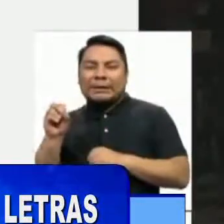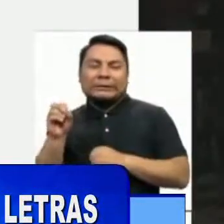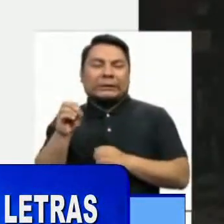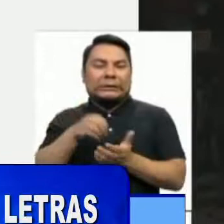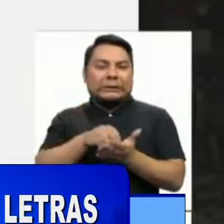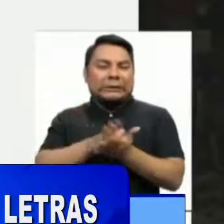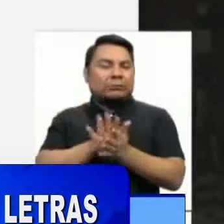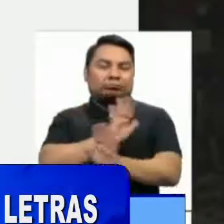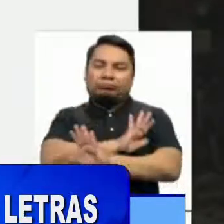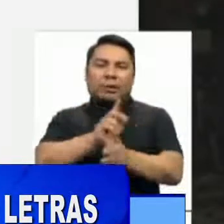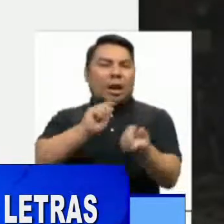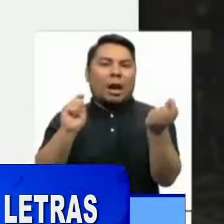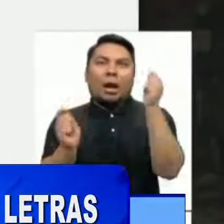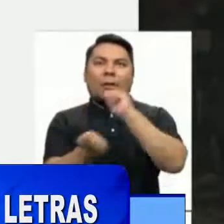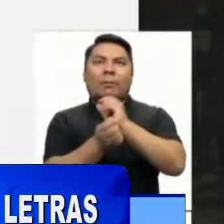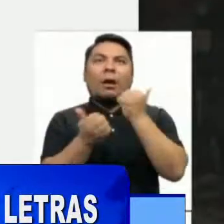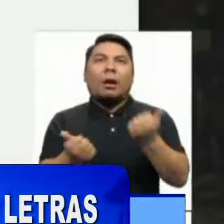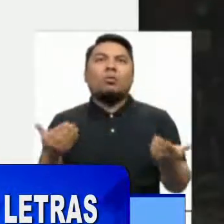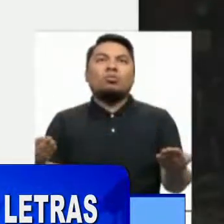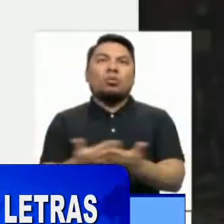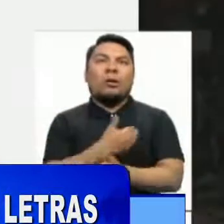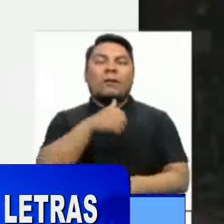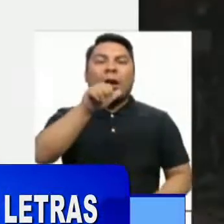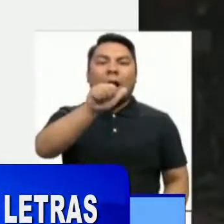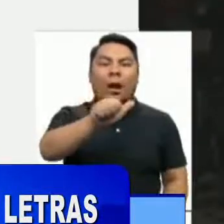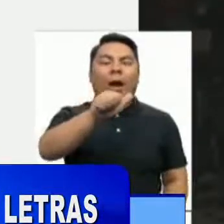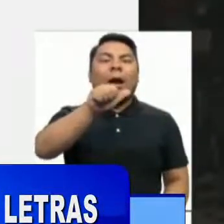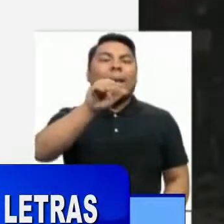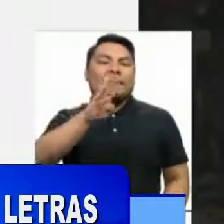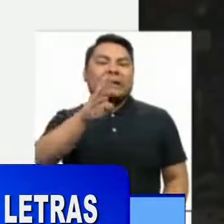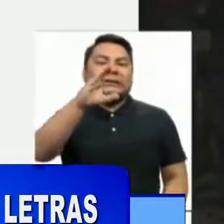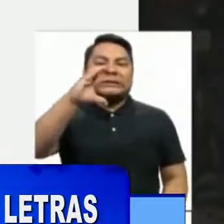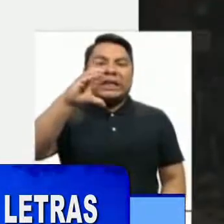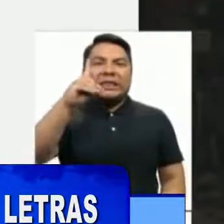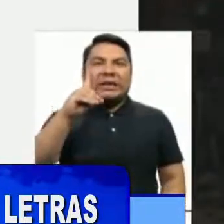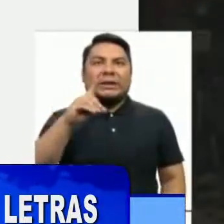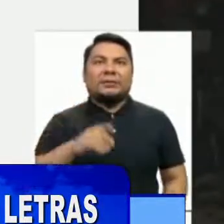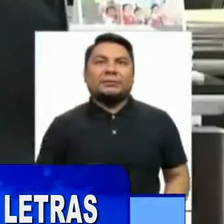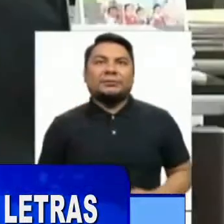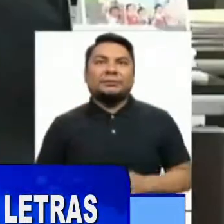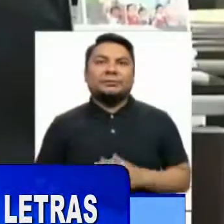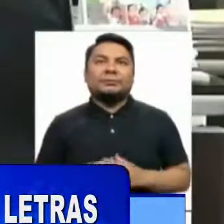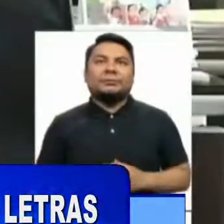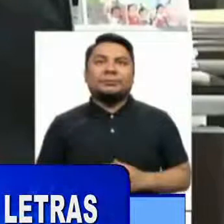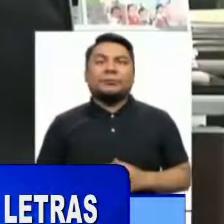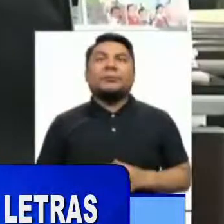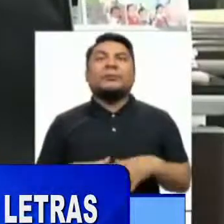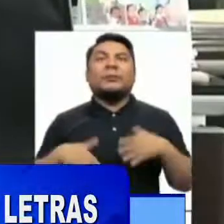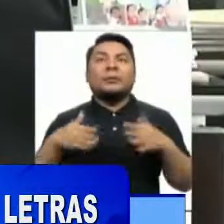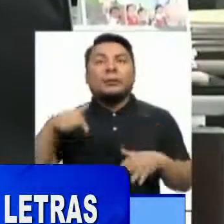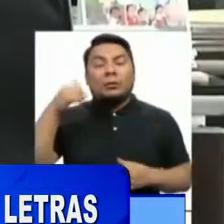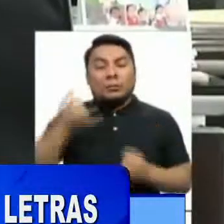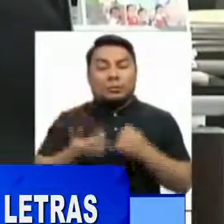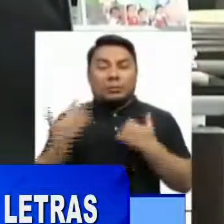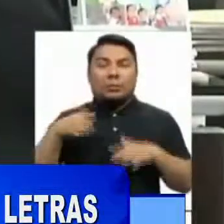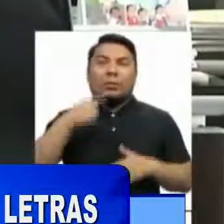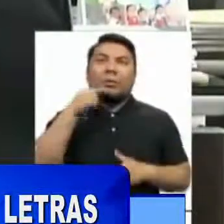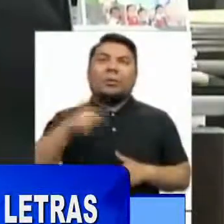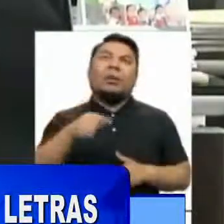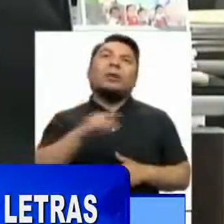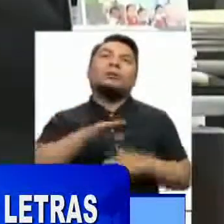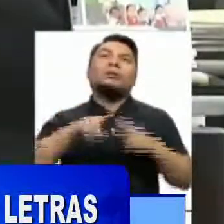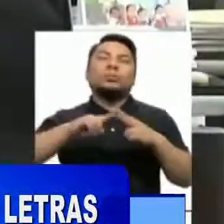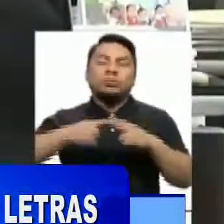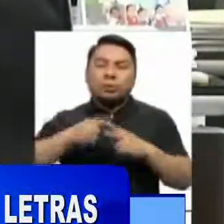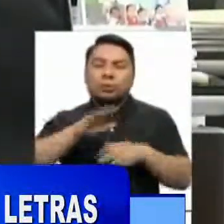niveles educativos pasará a tener un nuevo significado a partir de este año. La última es logro en